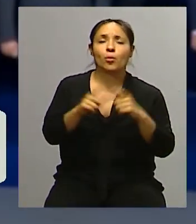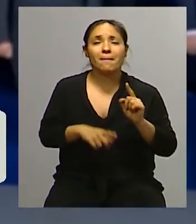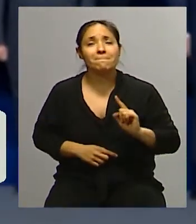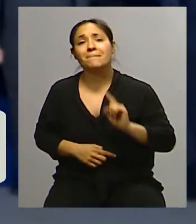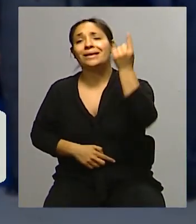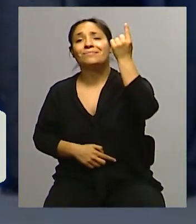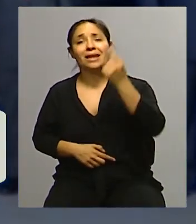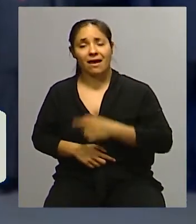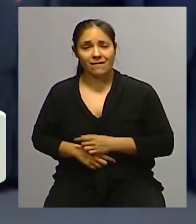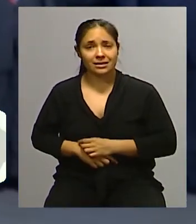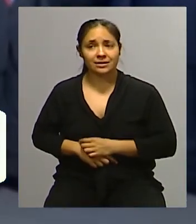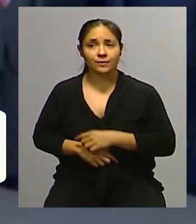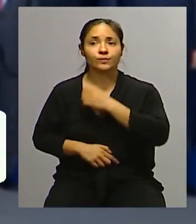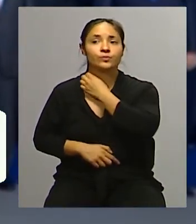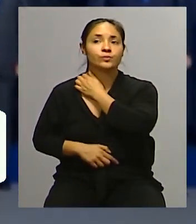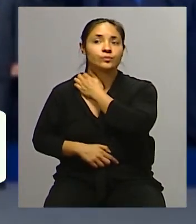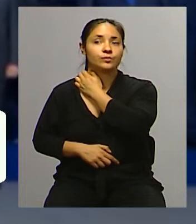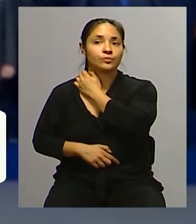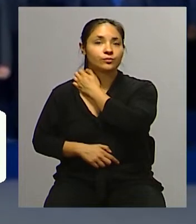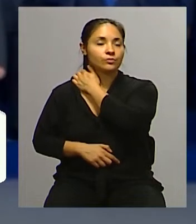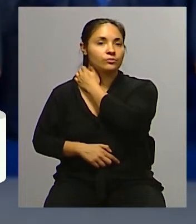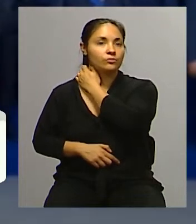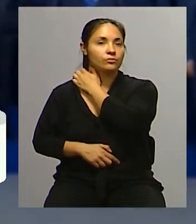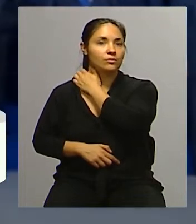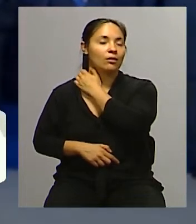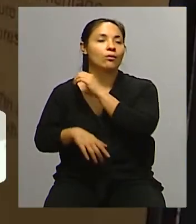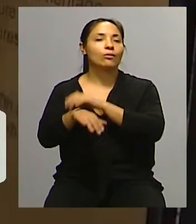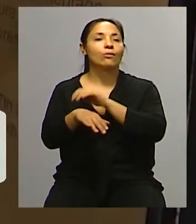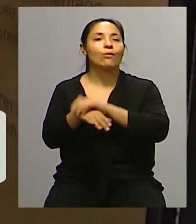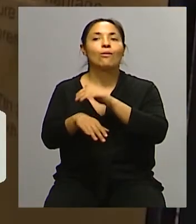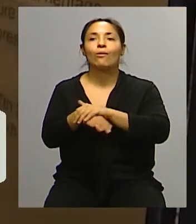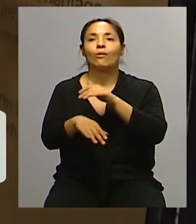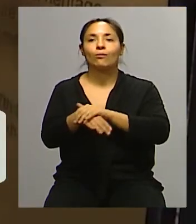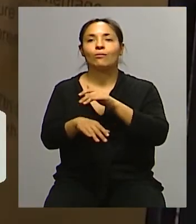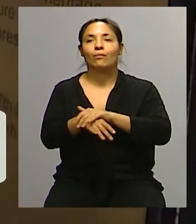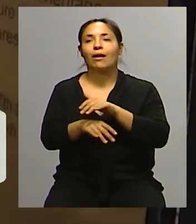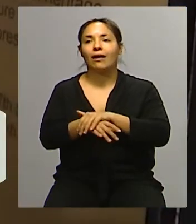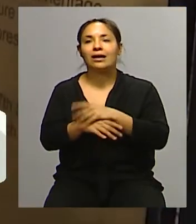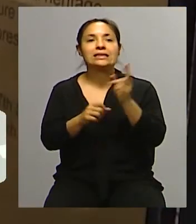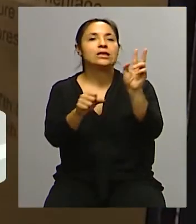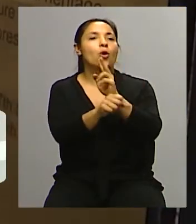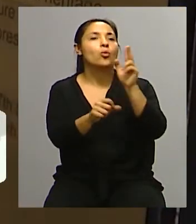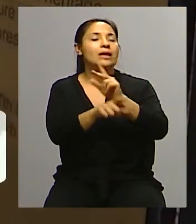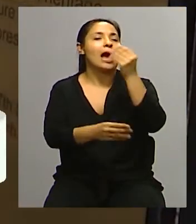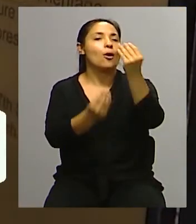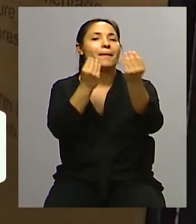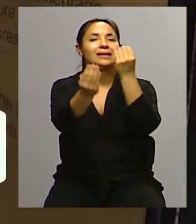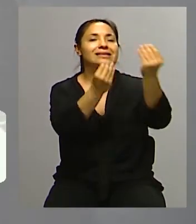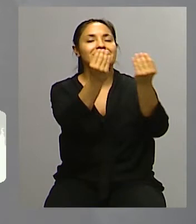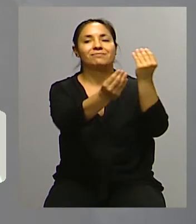vez que no se pudo realizar por cuestiones que atentaban contra la seguridad de los